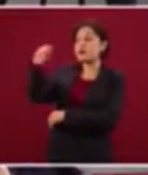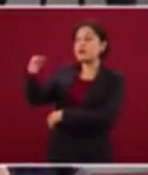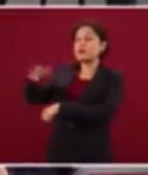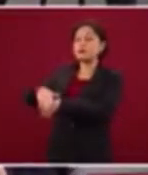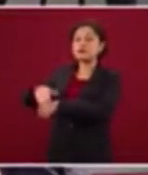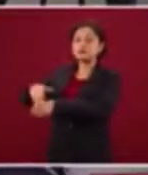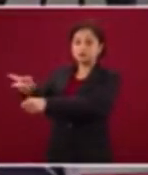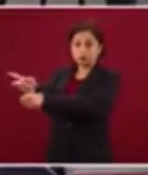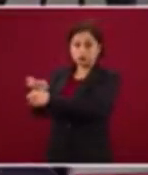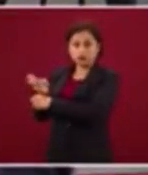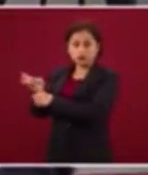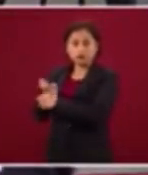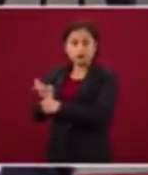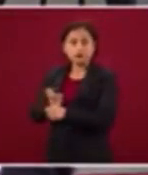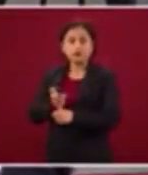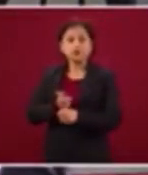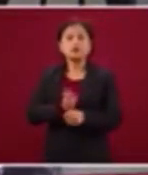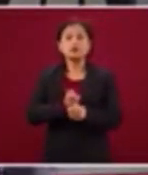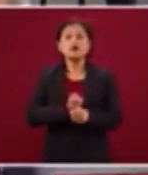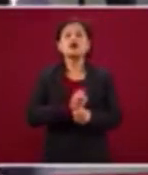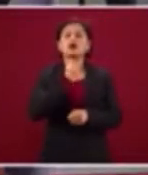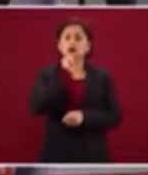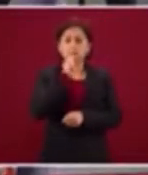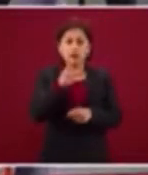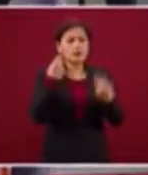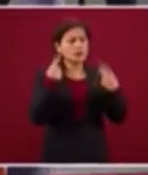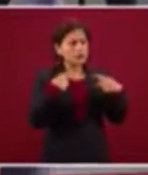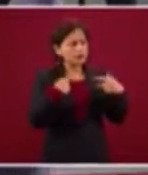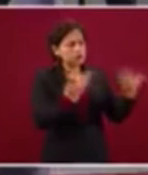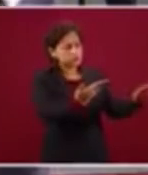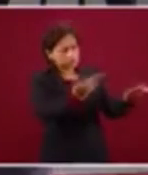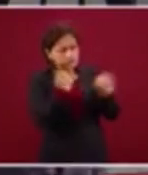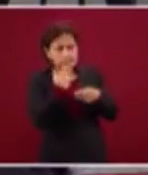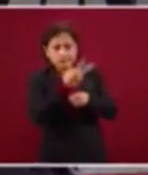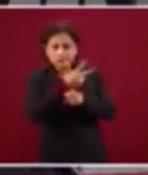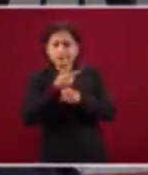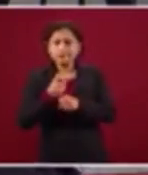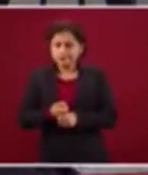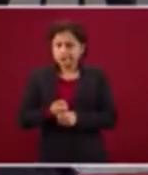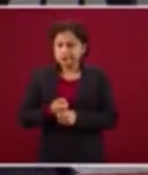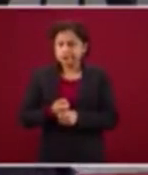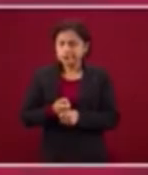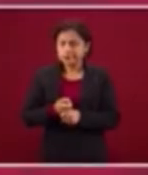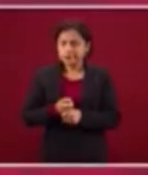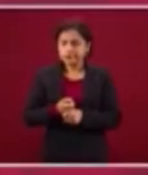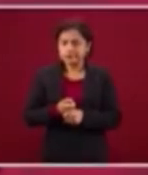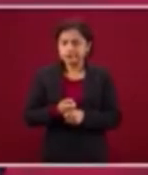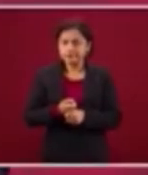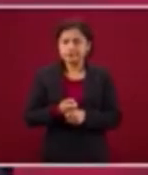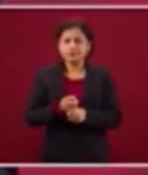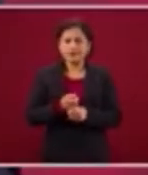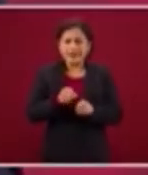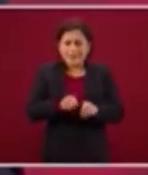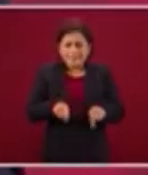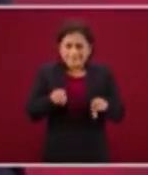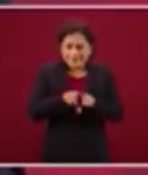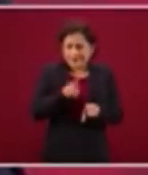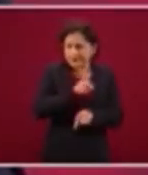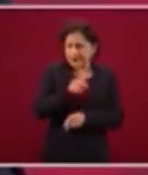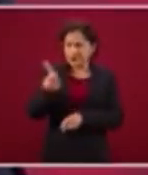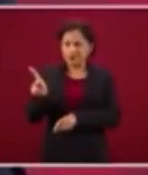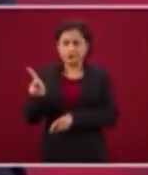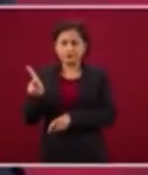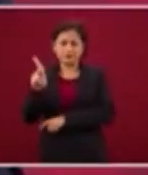también, vamos a invitar a la gente, así como lo de Los Pinos,